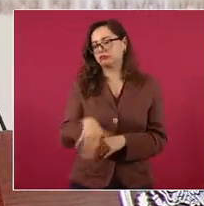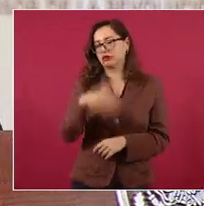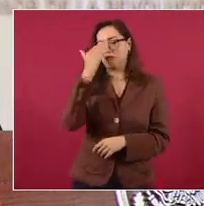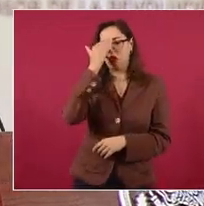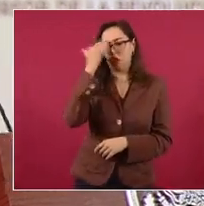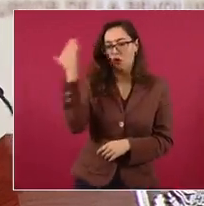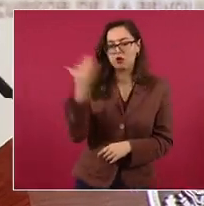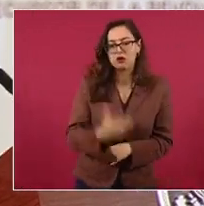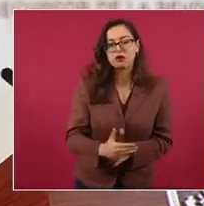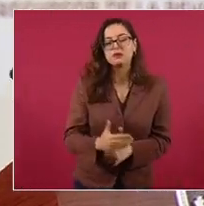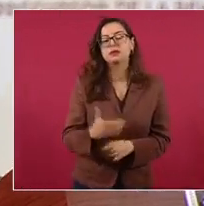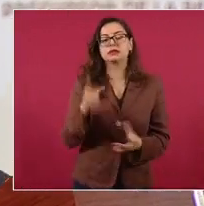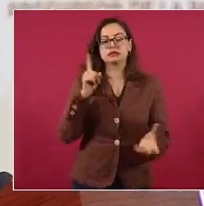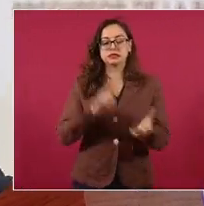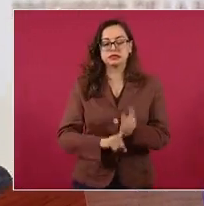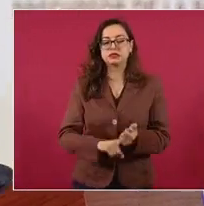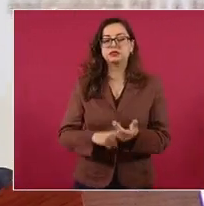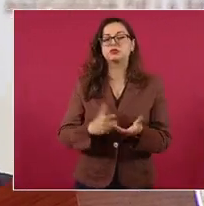revisar